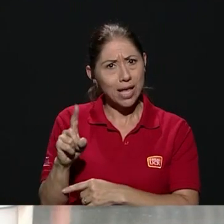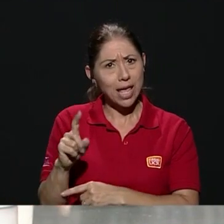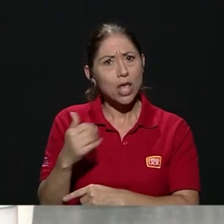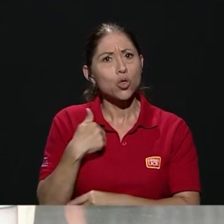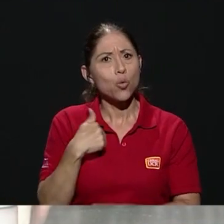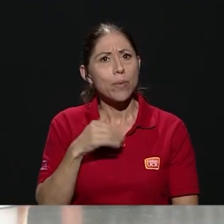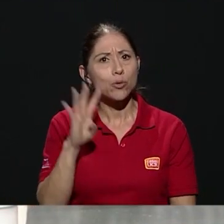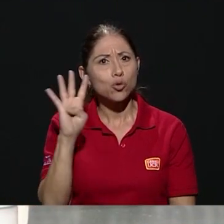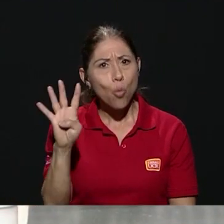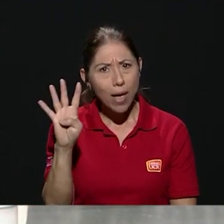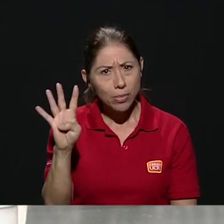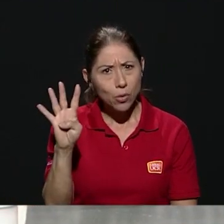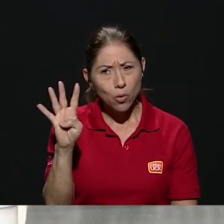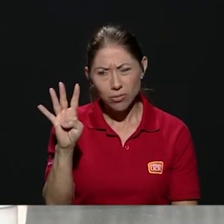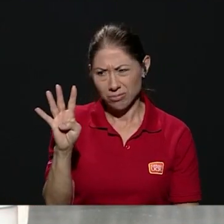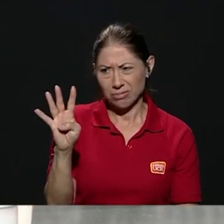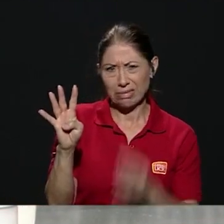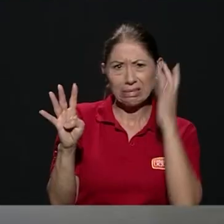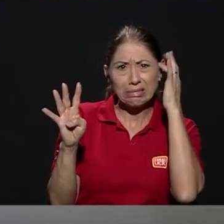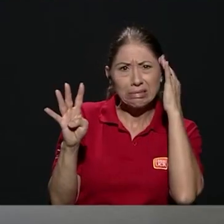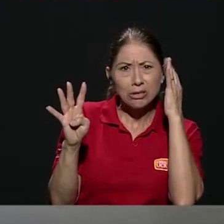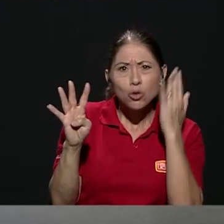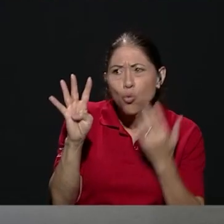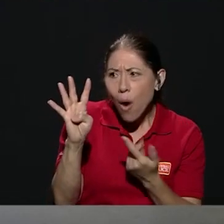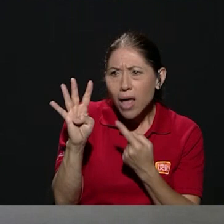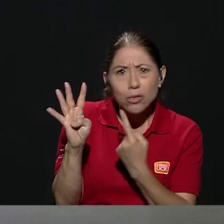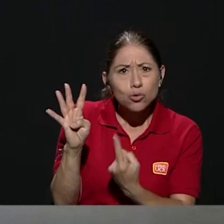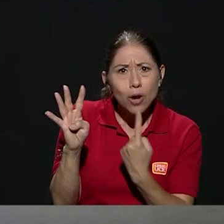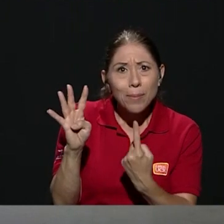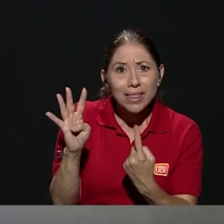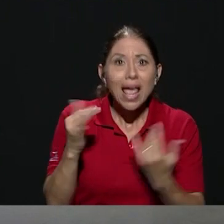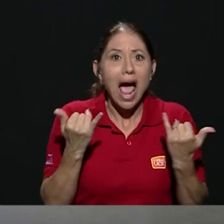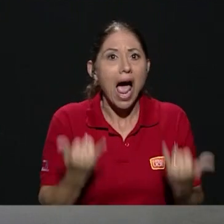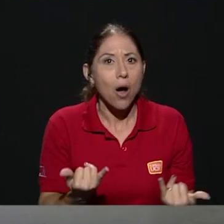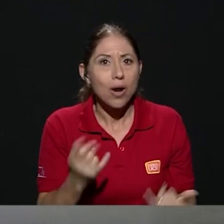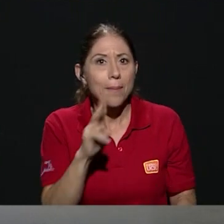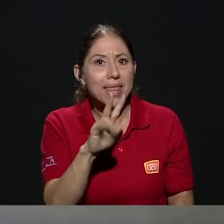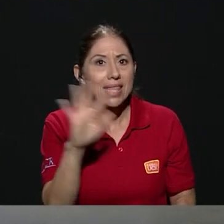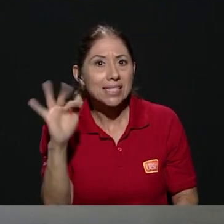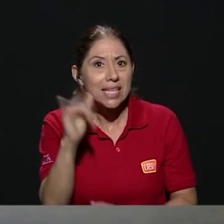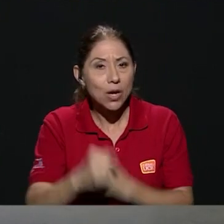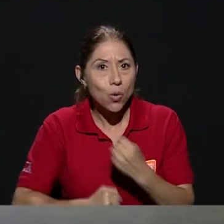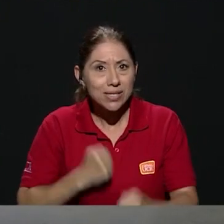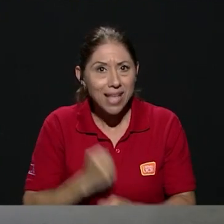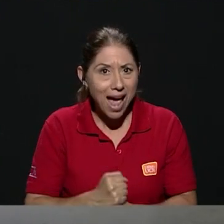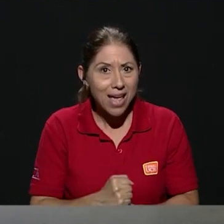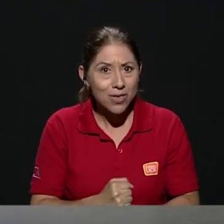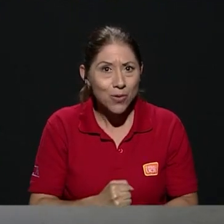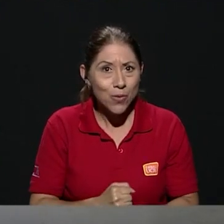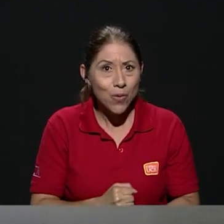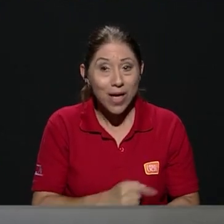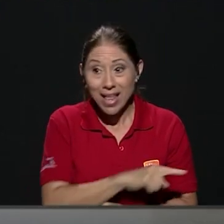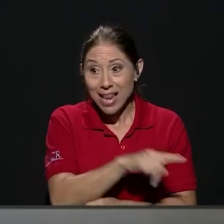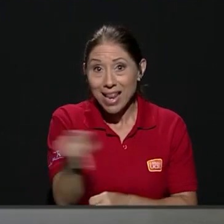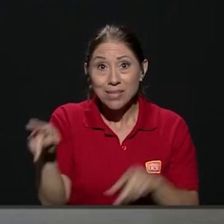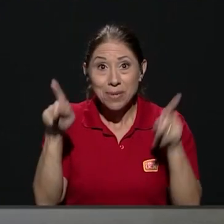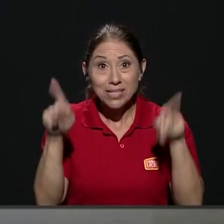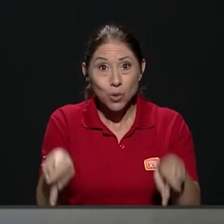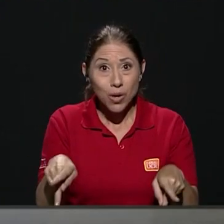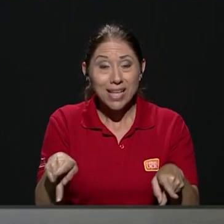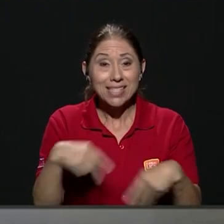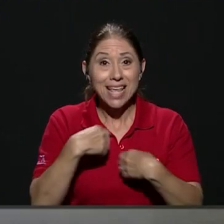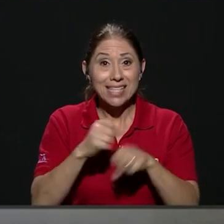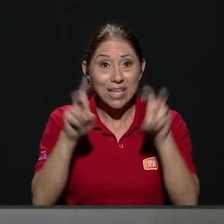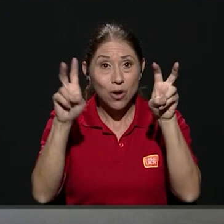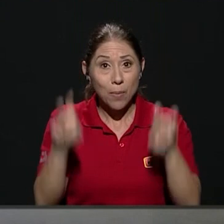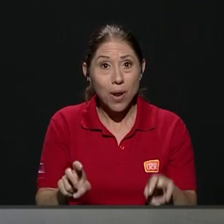eso nos preocupaba, ¿cómo solo 4 estudiantes? Ahora tenemos 25 este año. Quienes ganaron bachillerato, hicieron 600